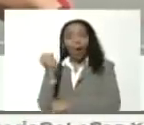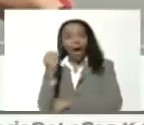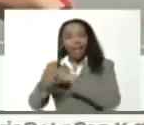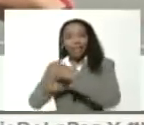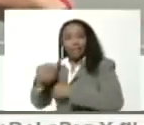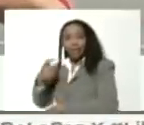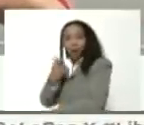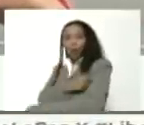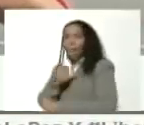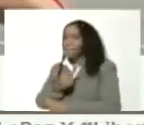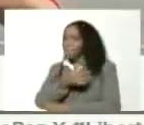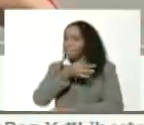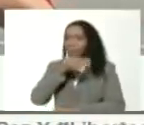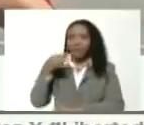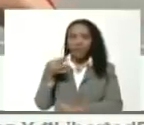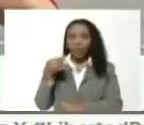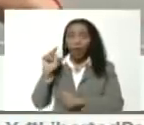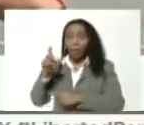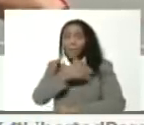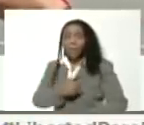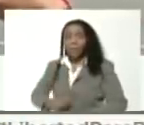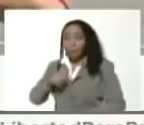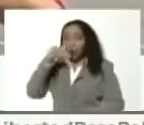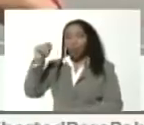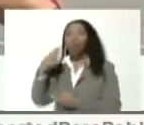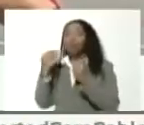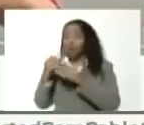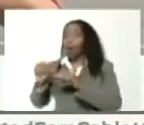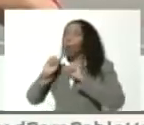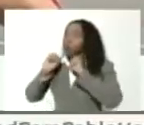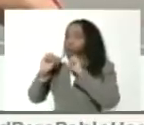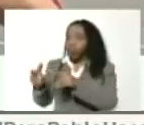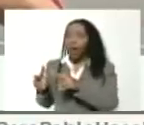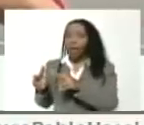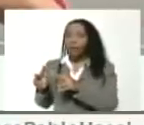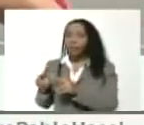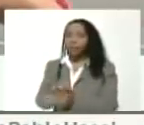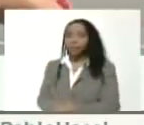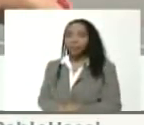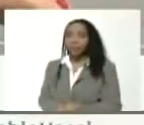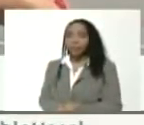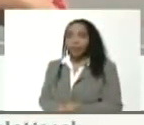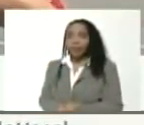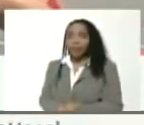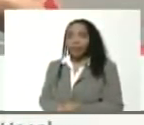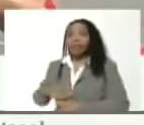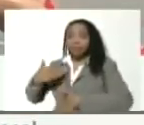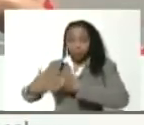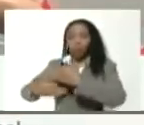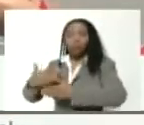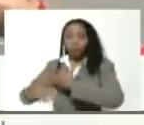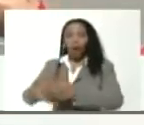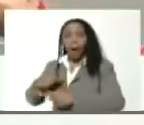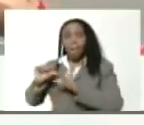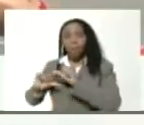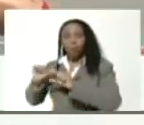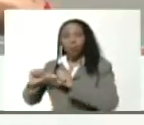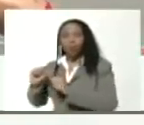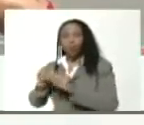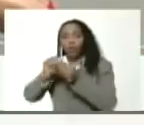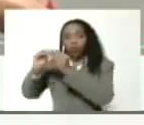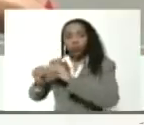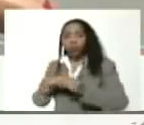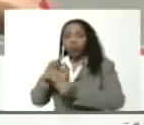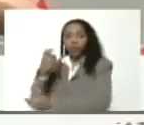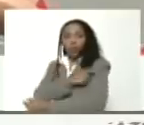vacuna de mayor efectividad. El presidente Nicolás Maduro lo ha dicho en muchas oportunidades. Se ha acelerado el proceso de creación de vacunas, un proceso que se